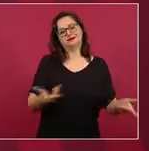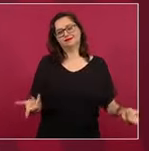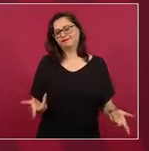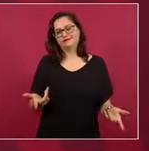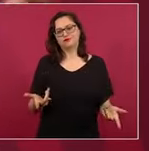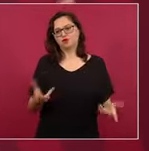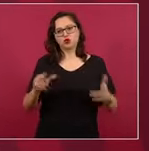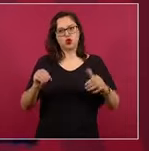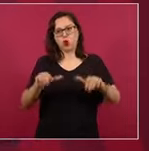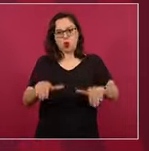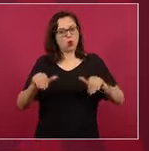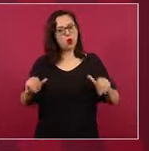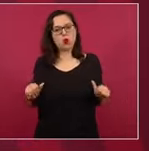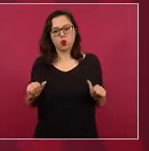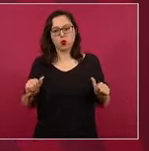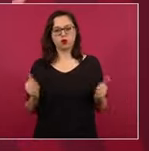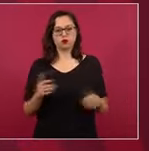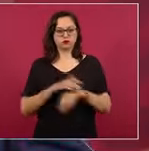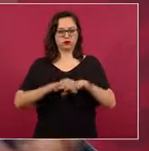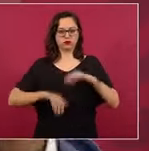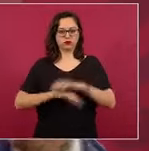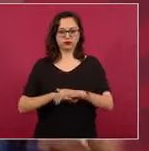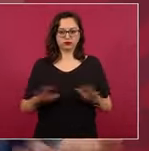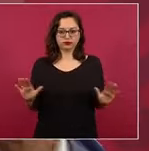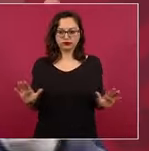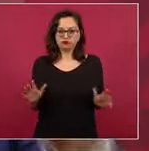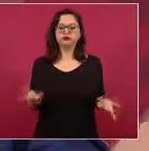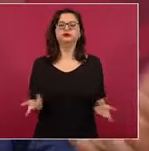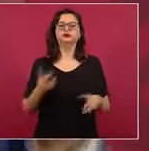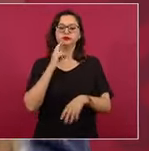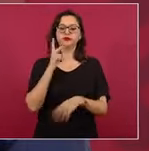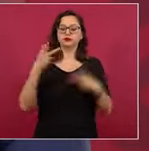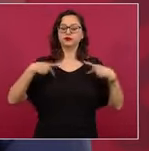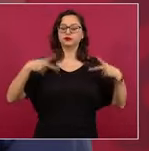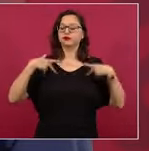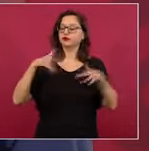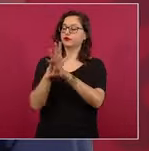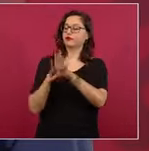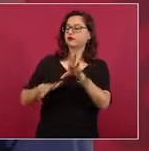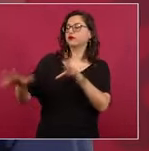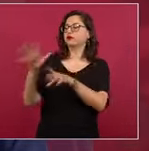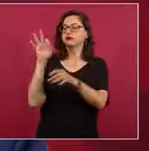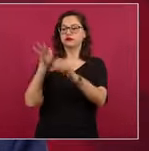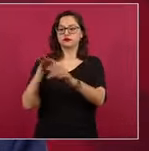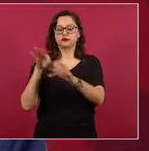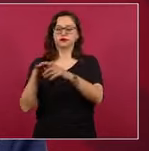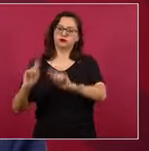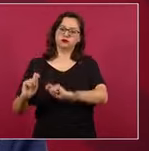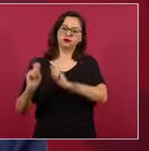Entonces, ¿por qué no? Es la gente la que los elige.